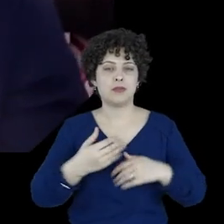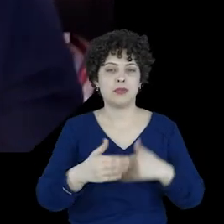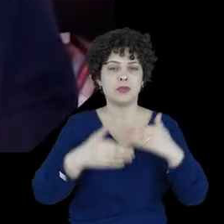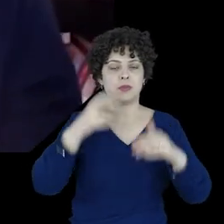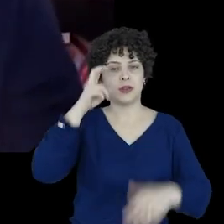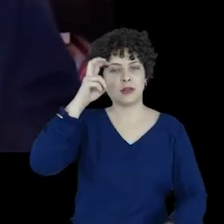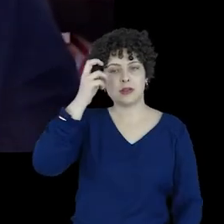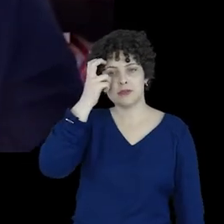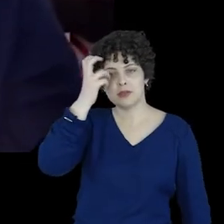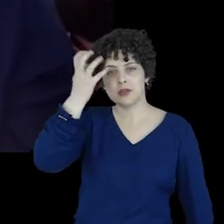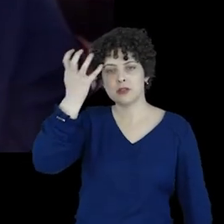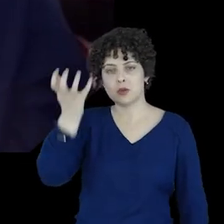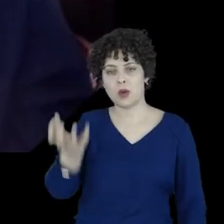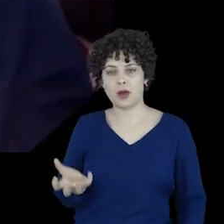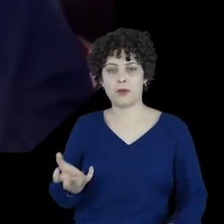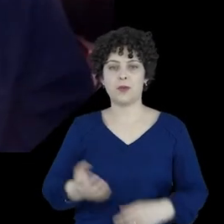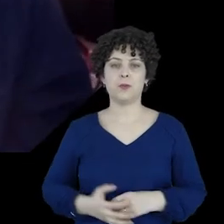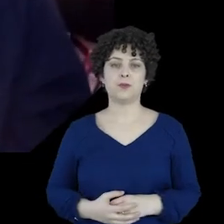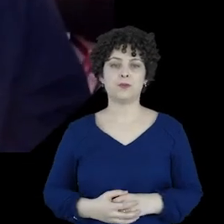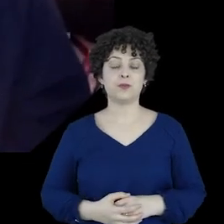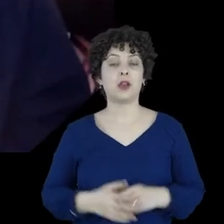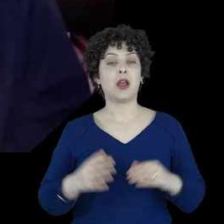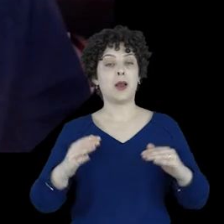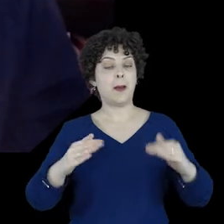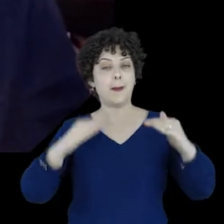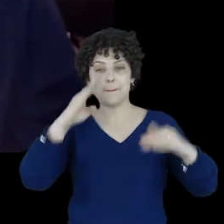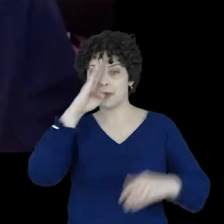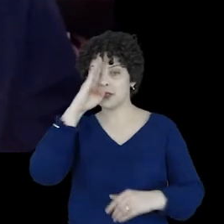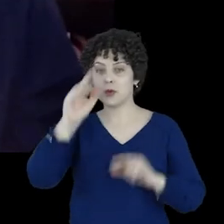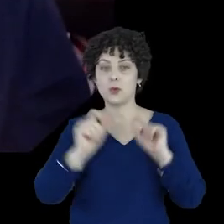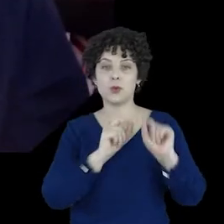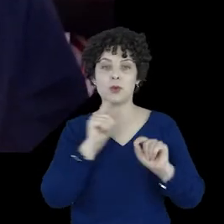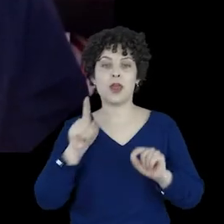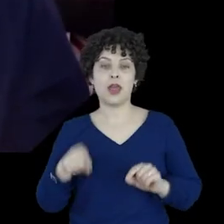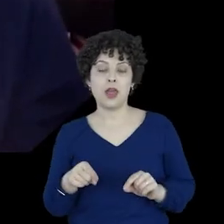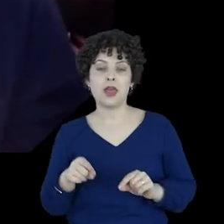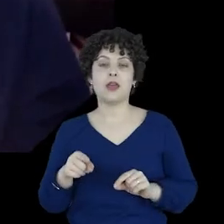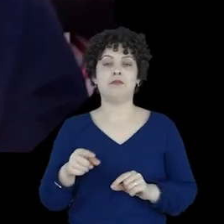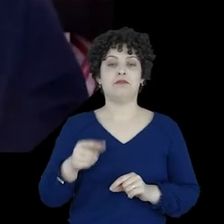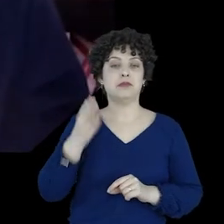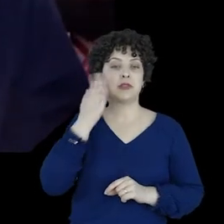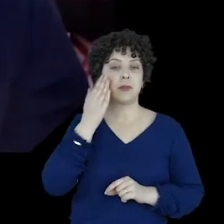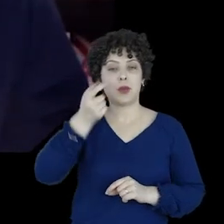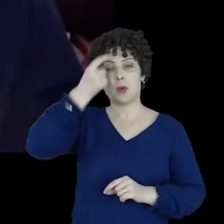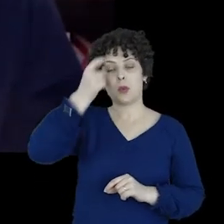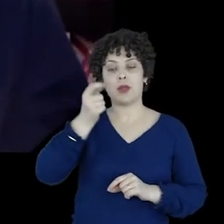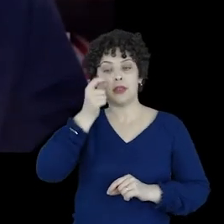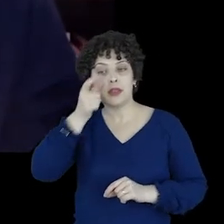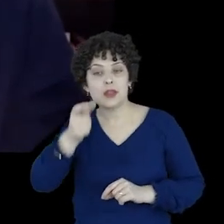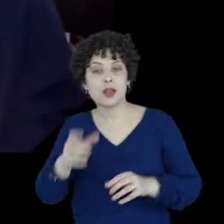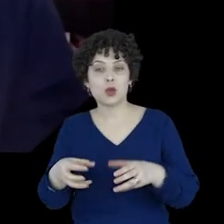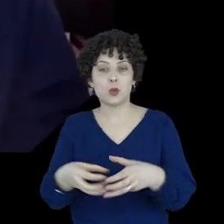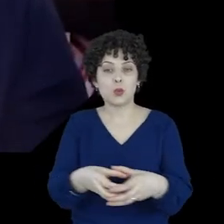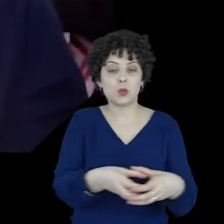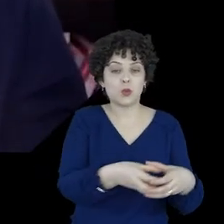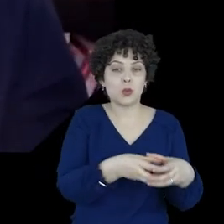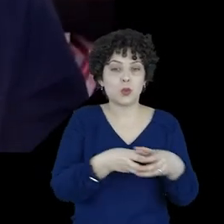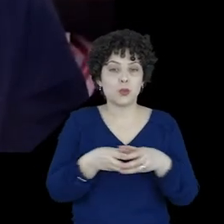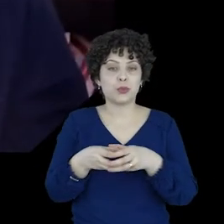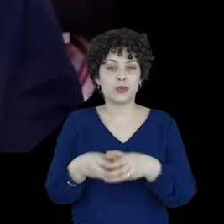el desarrollo de la inteligencia artificial. Bueno, y sobre todo es el hecho de considerar los intereses y visiones de